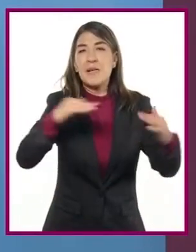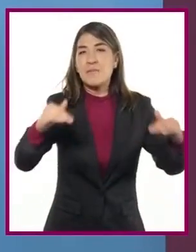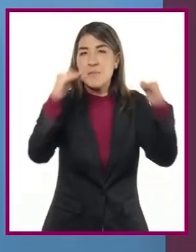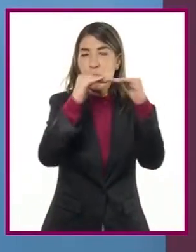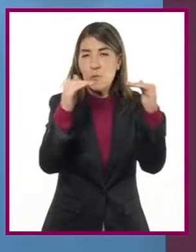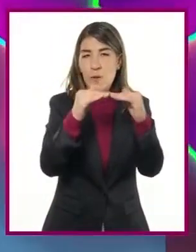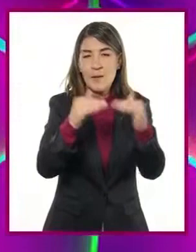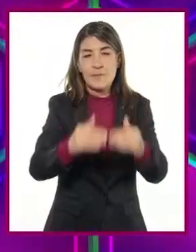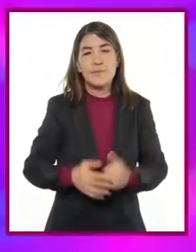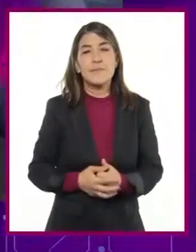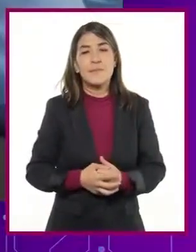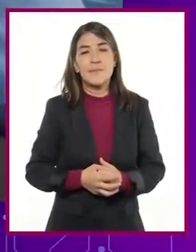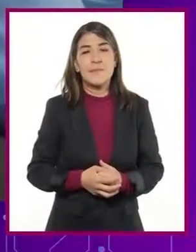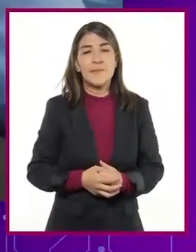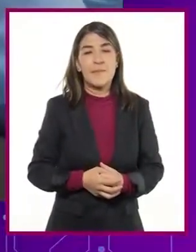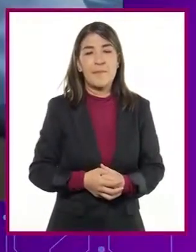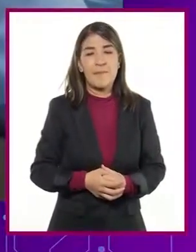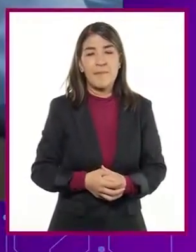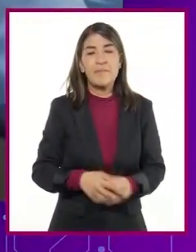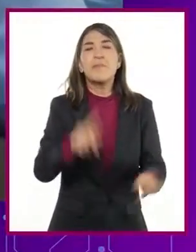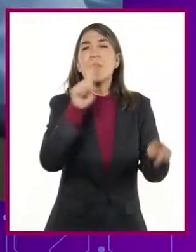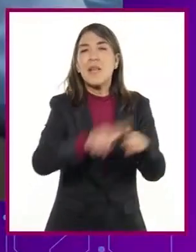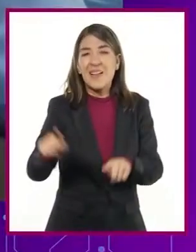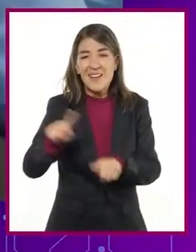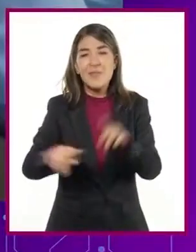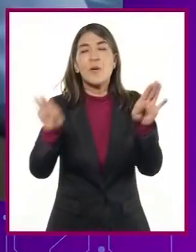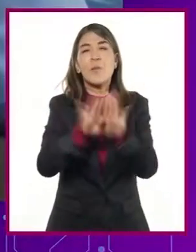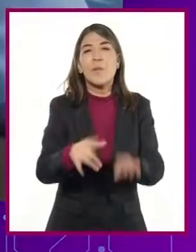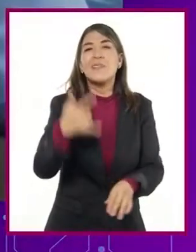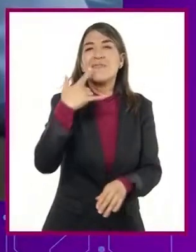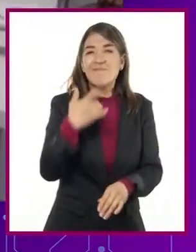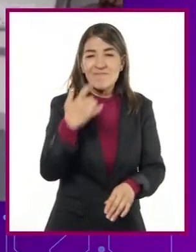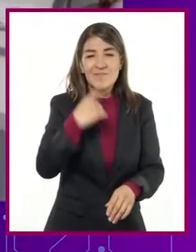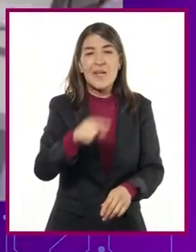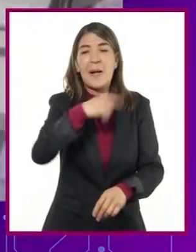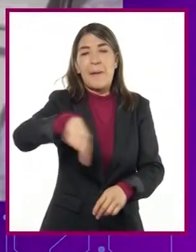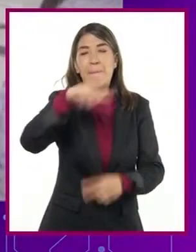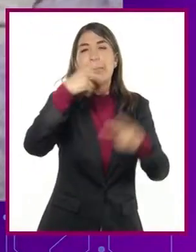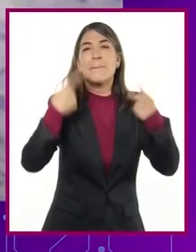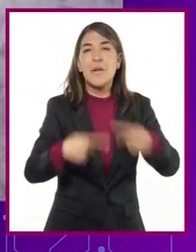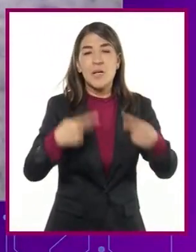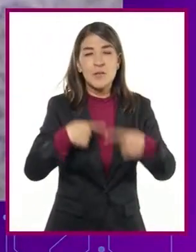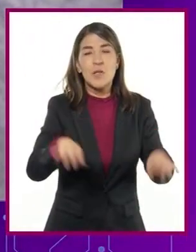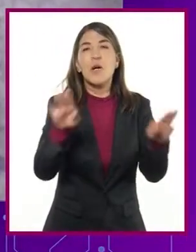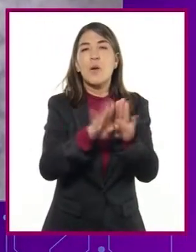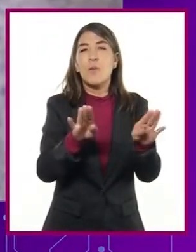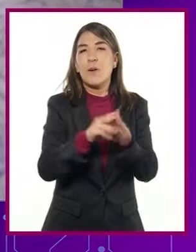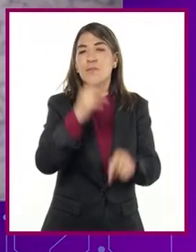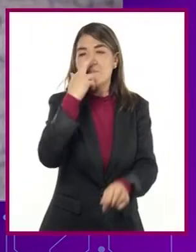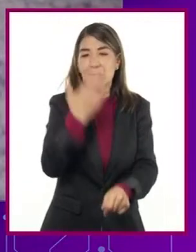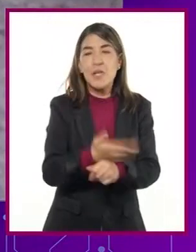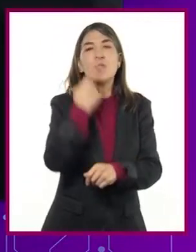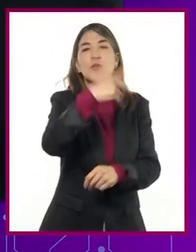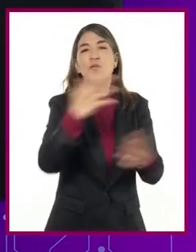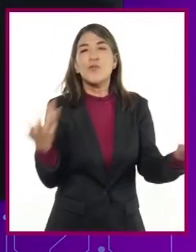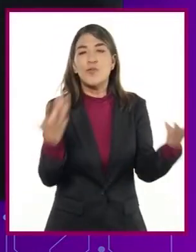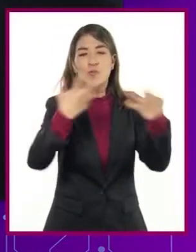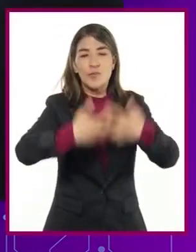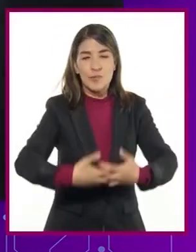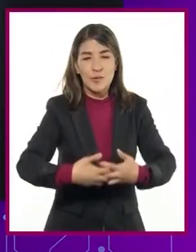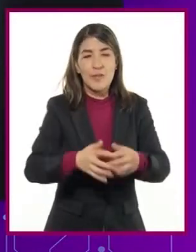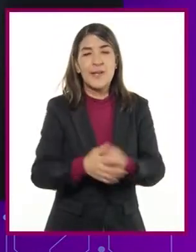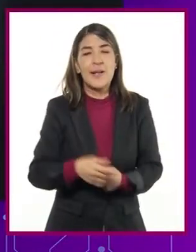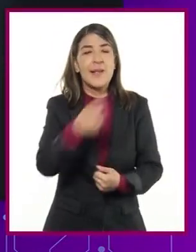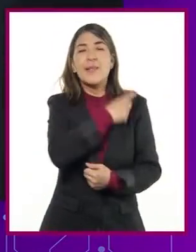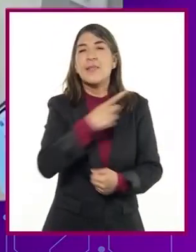igualdad. Son varios los desafíos que los servidores públicos tienen durante el ejercicio de sus funciones, pues